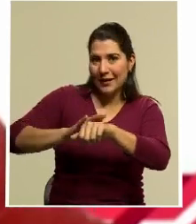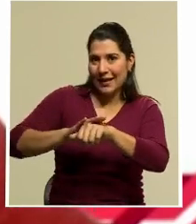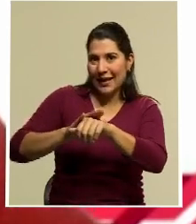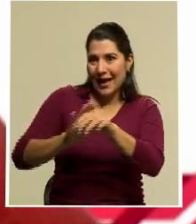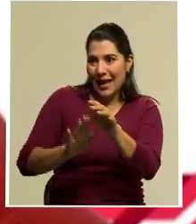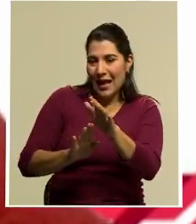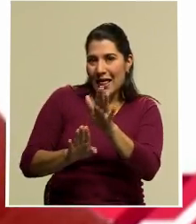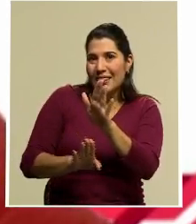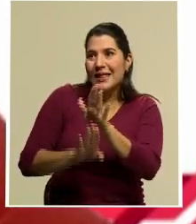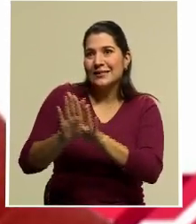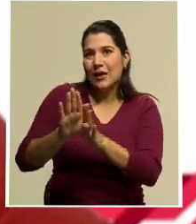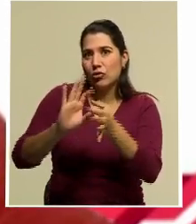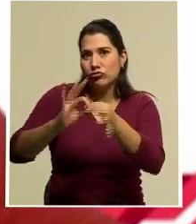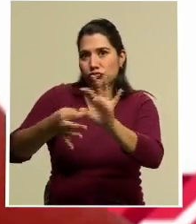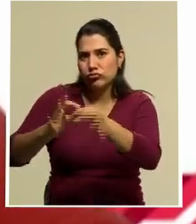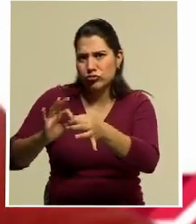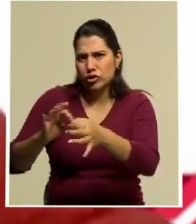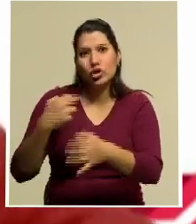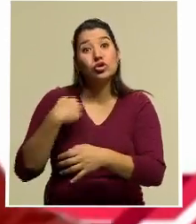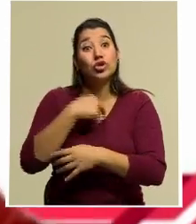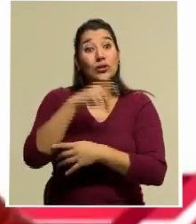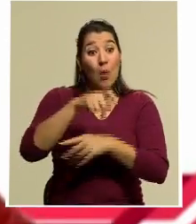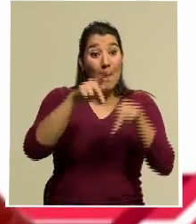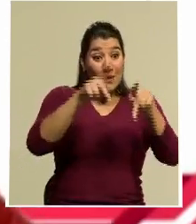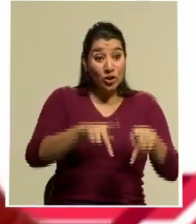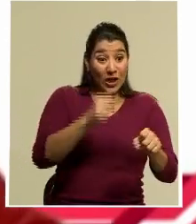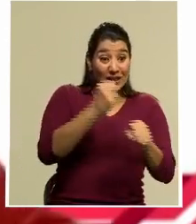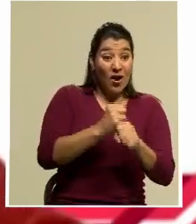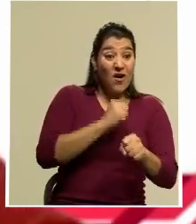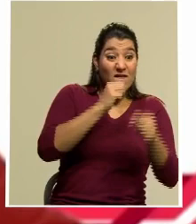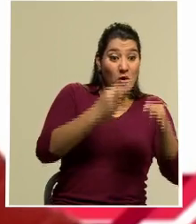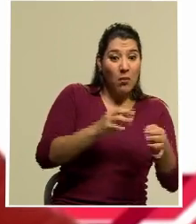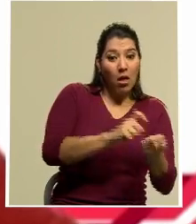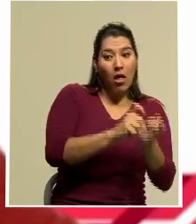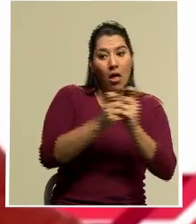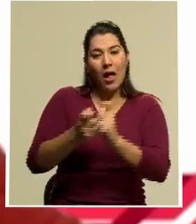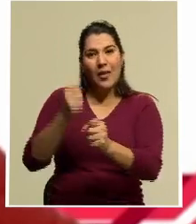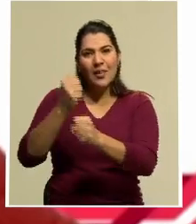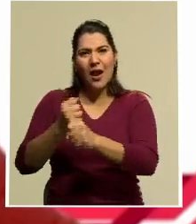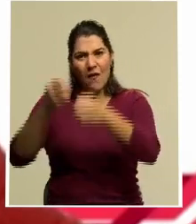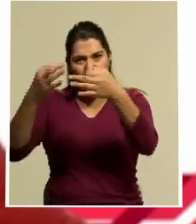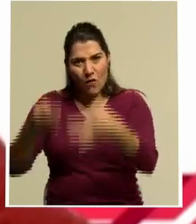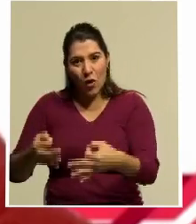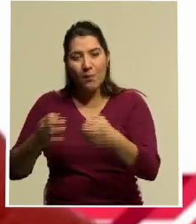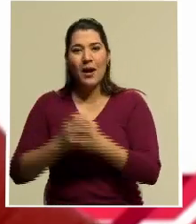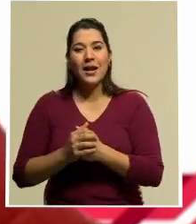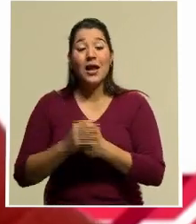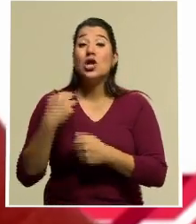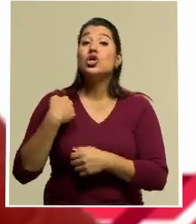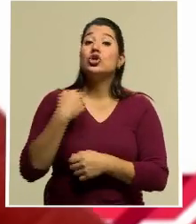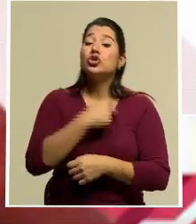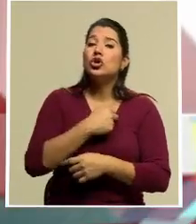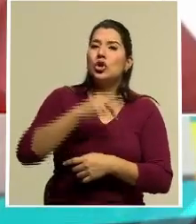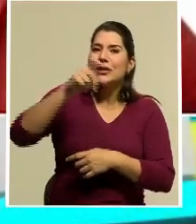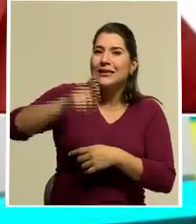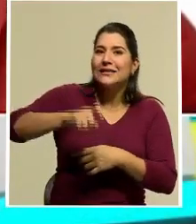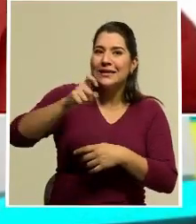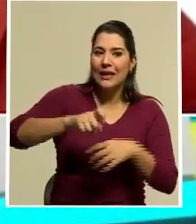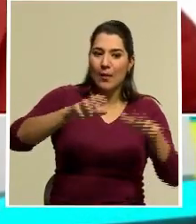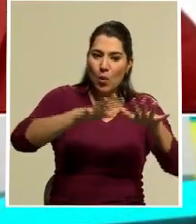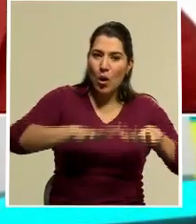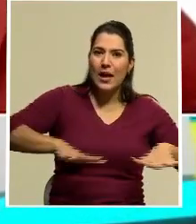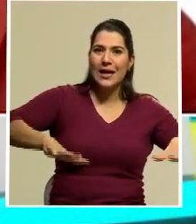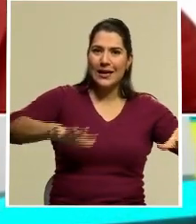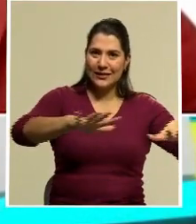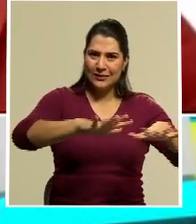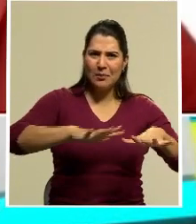Necesitamos pasar a la formalidad. Necesitamos abrir espacios que posibiliten